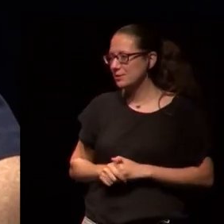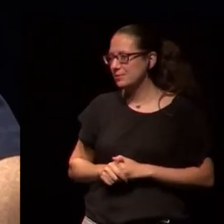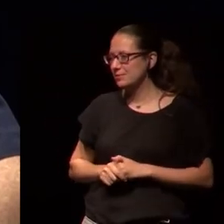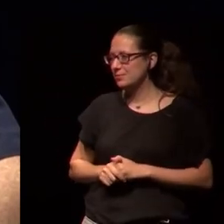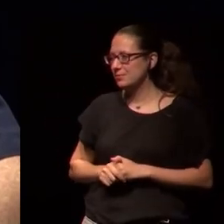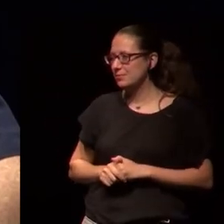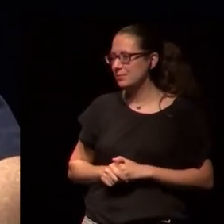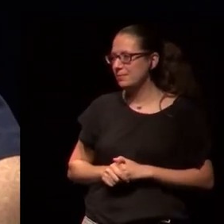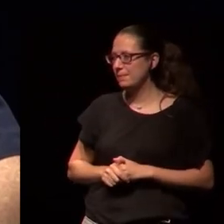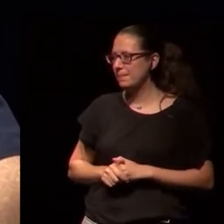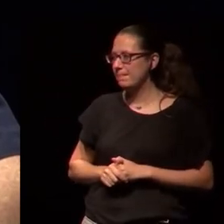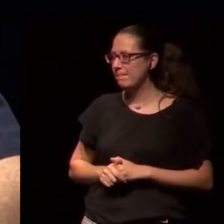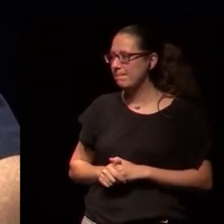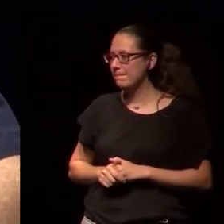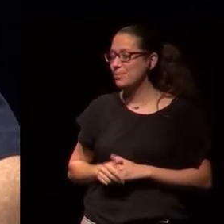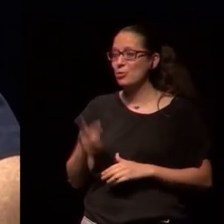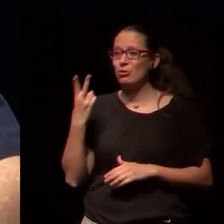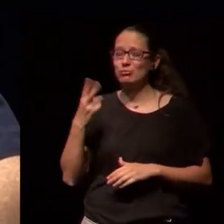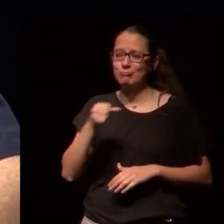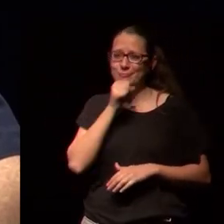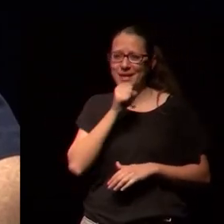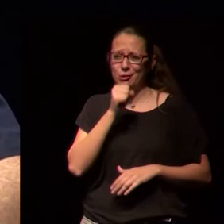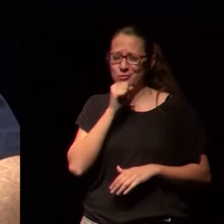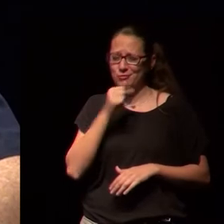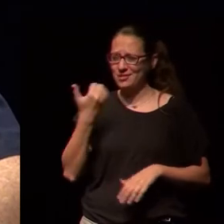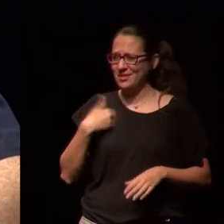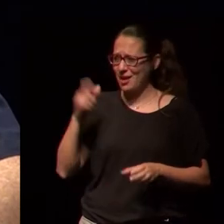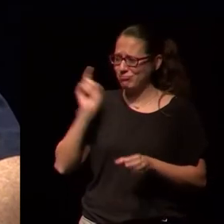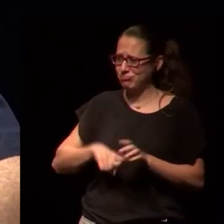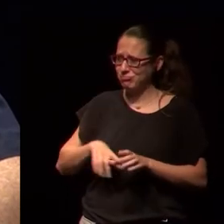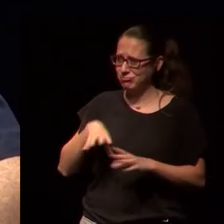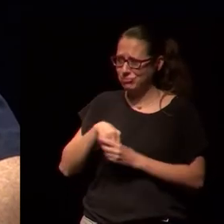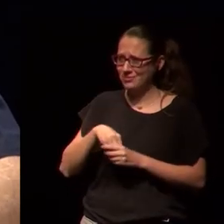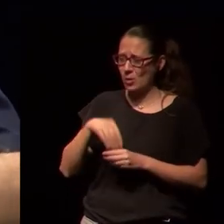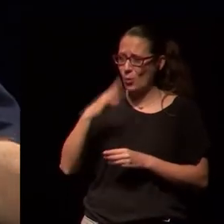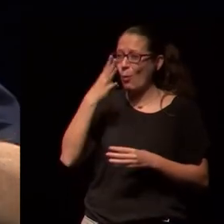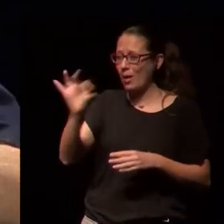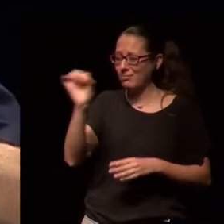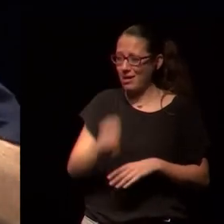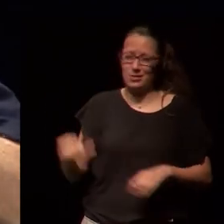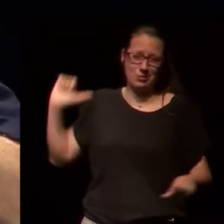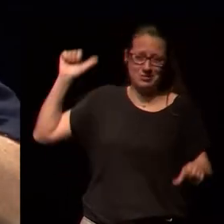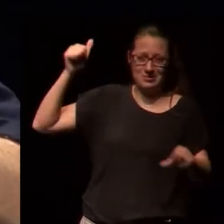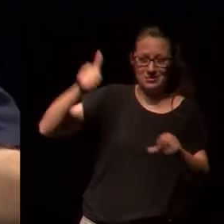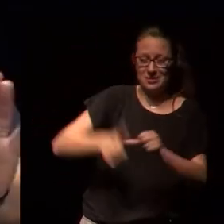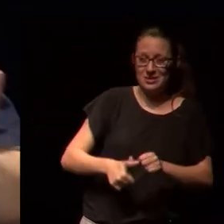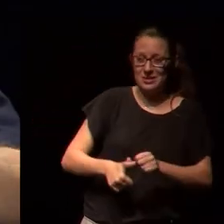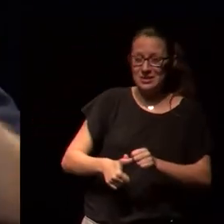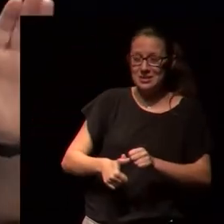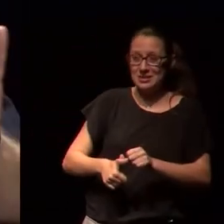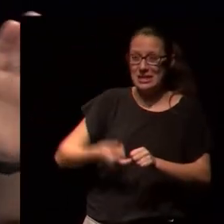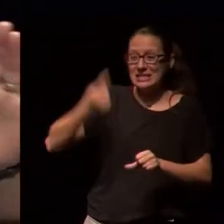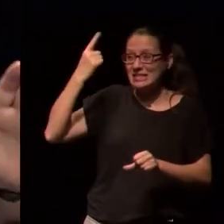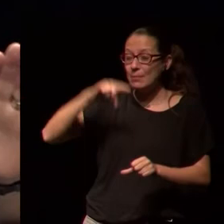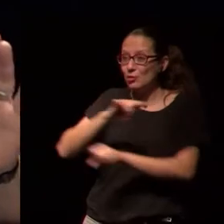dos viejos que llevamos en ello ya 40 años todavía no sabemos exactamente a qué nos